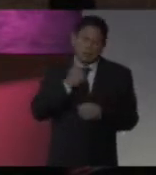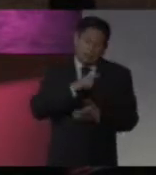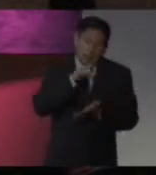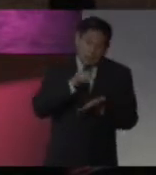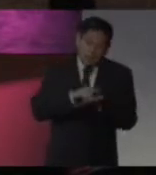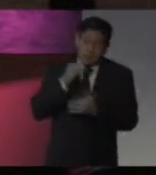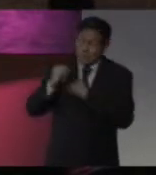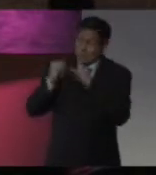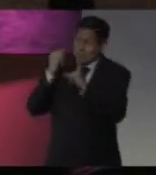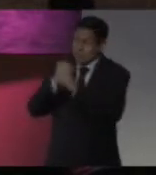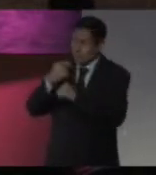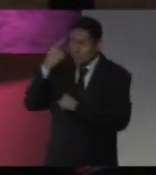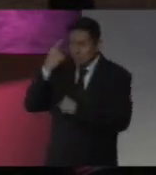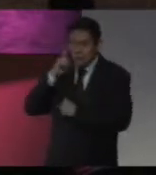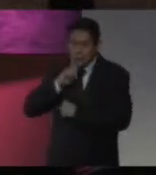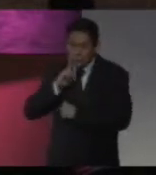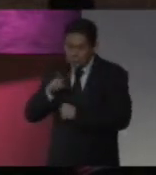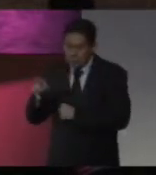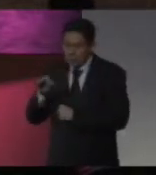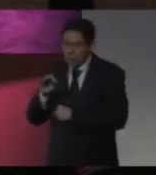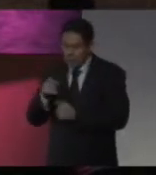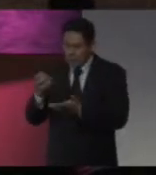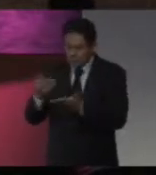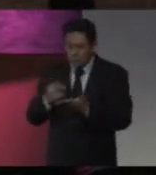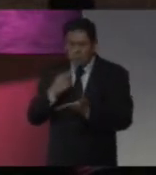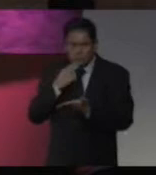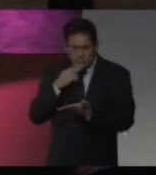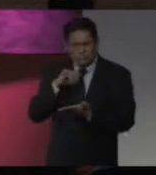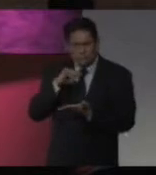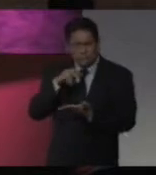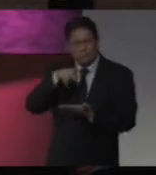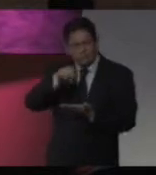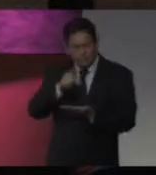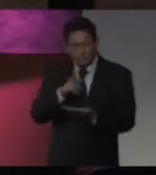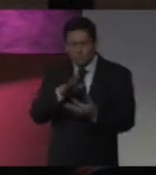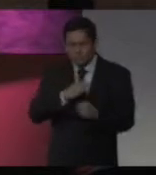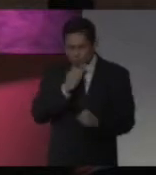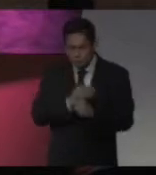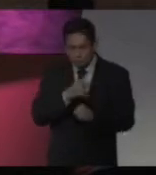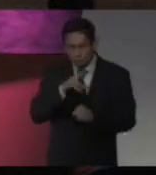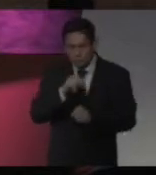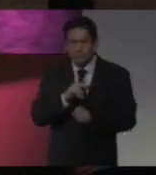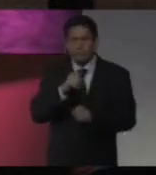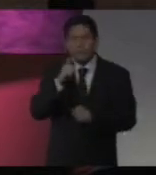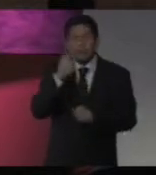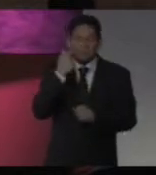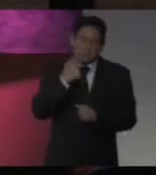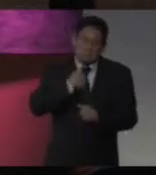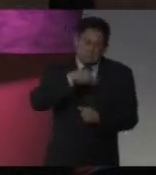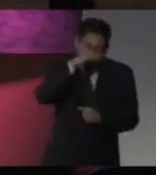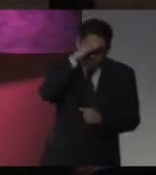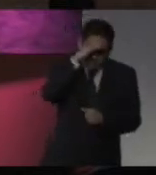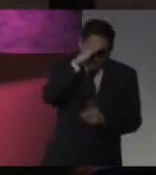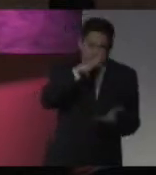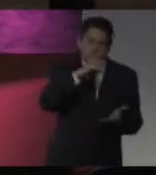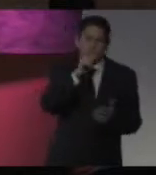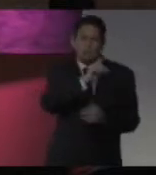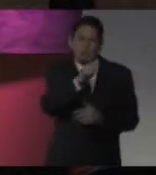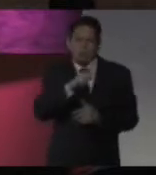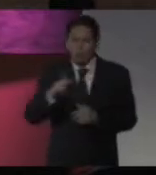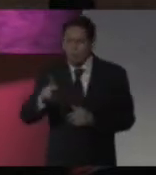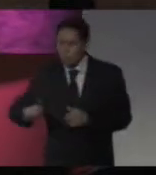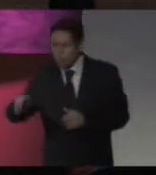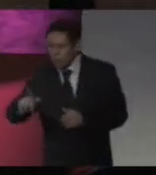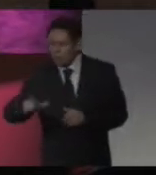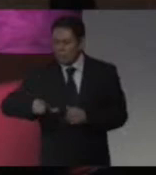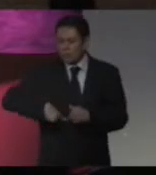especializado de los derechos de las mujeres. Desde mi punto de vista, en casos que se judicialicen, en los que se planteen conflictos entre pueblos, Estado,